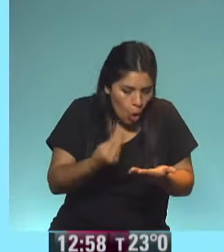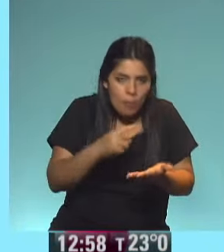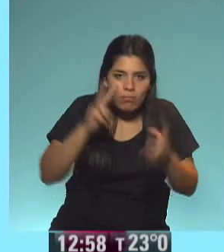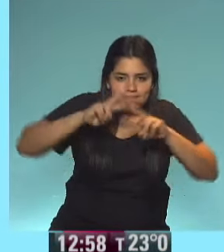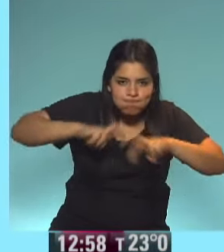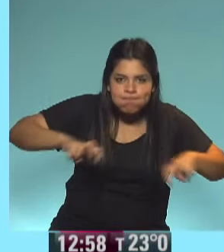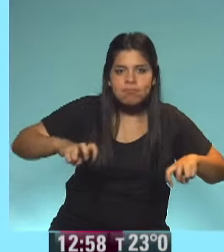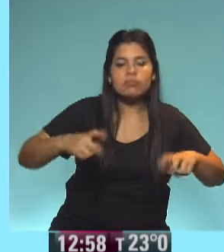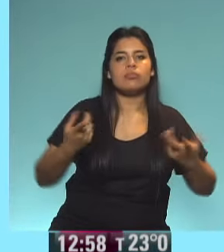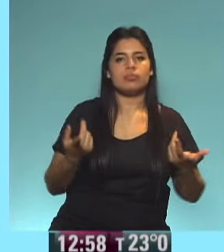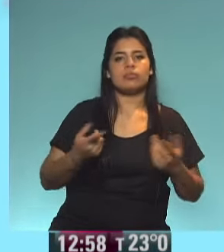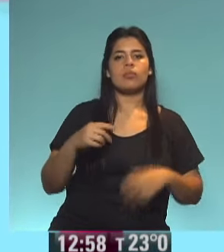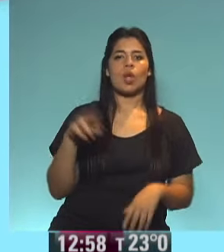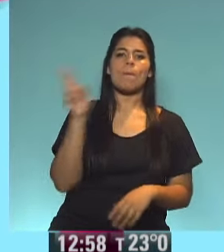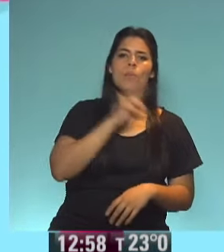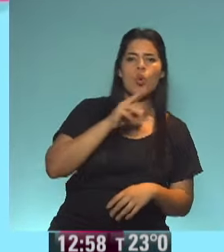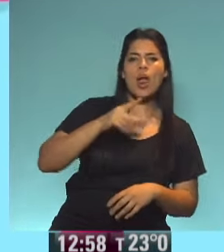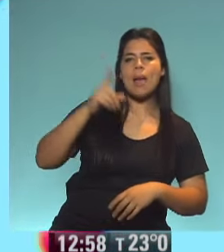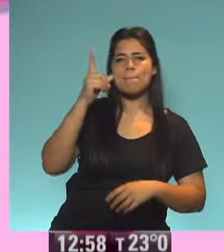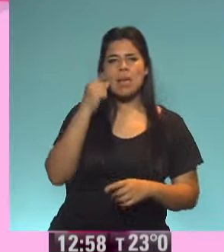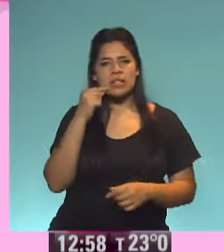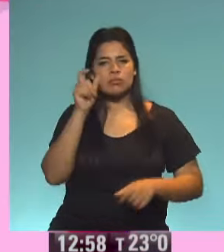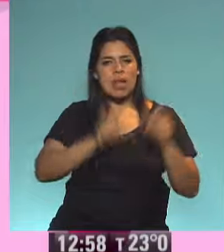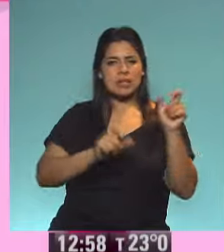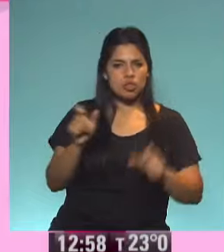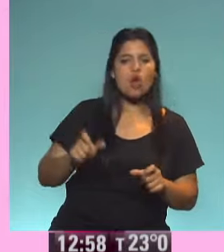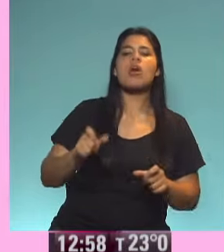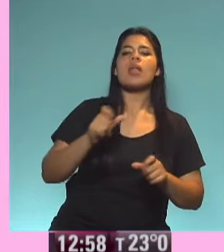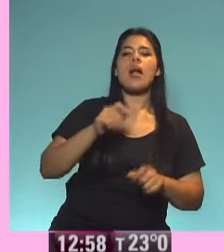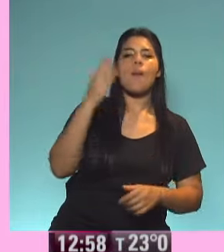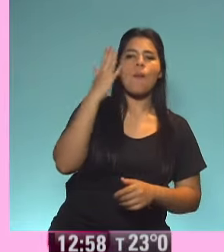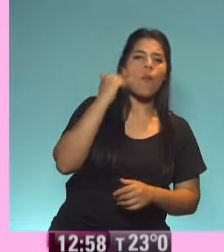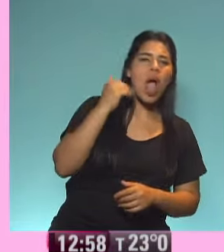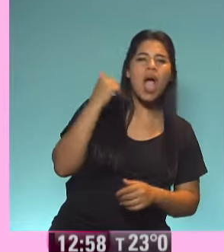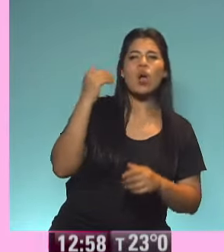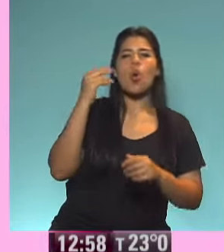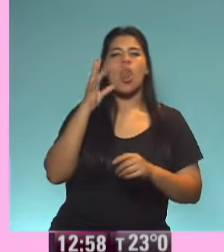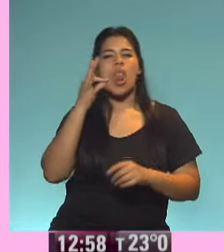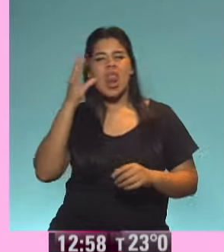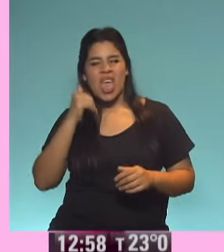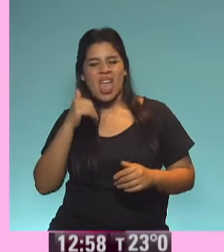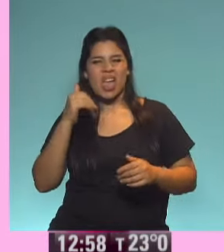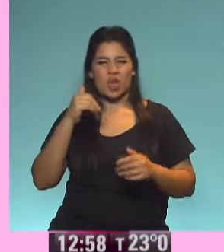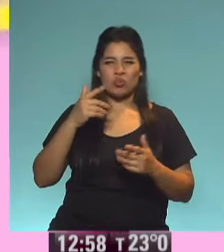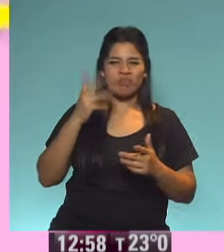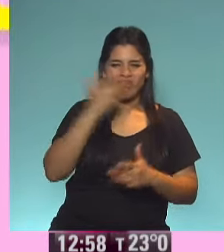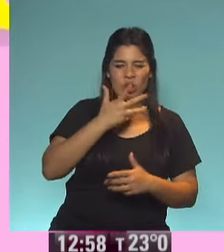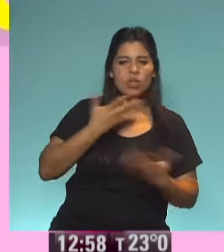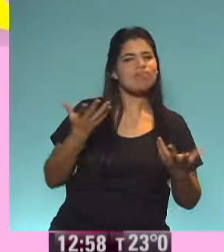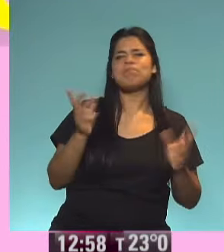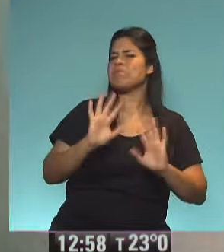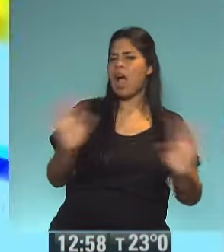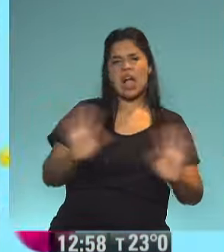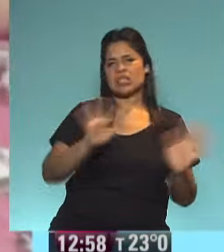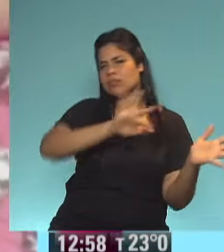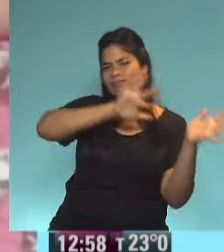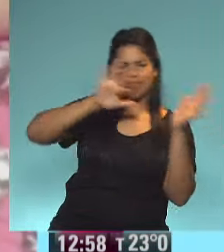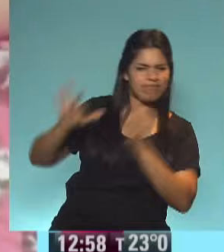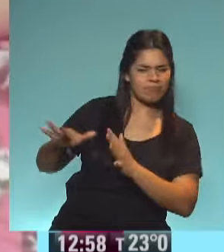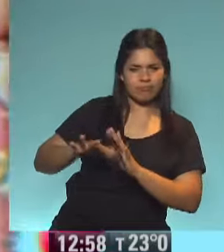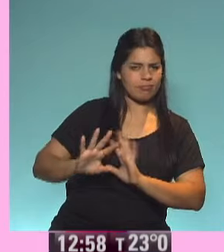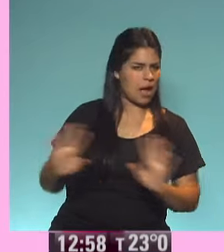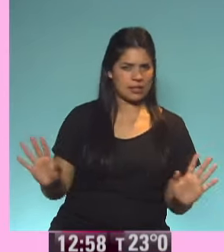Blancas o negras, colores como adjetivo, dar el significado negativo, es hora de que sea cosa del pasado.